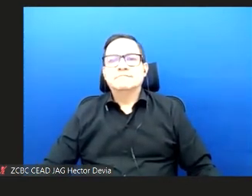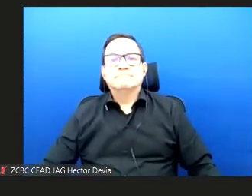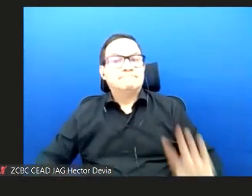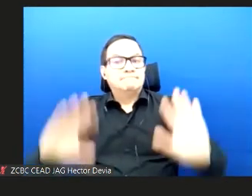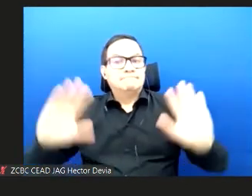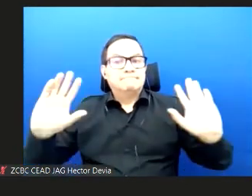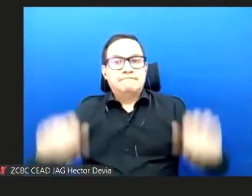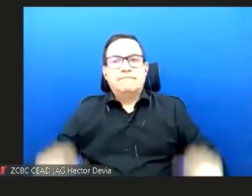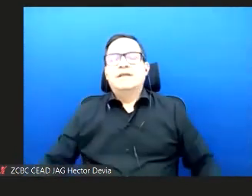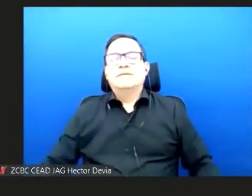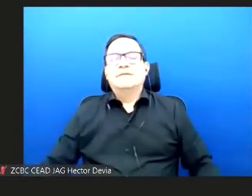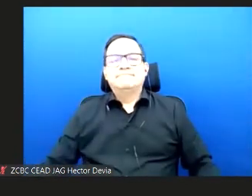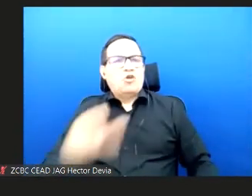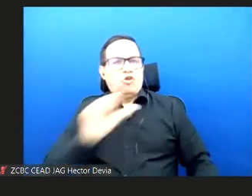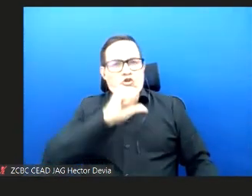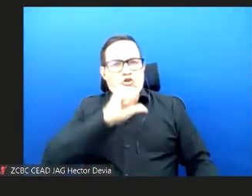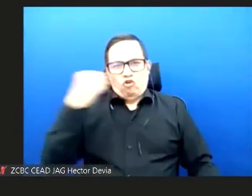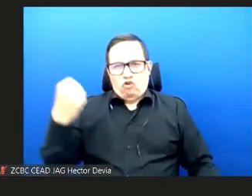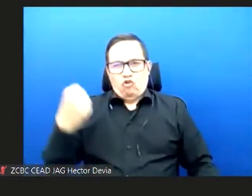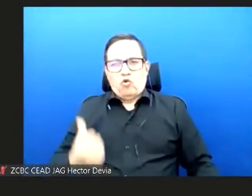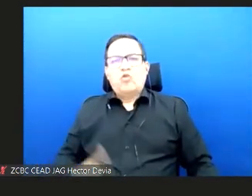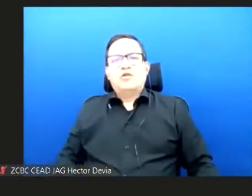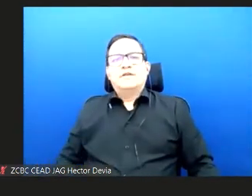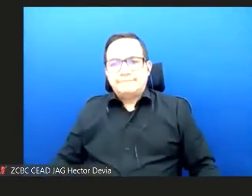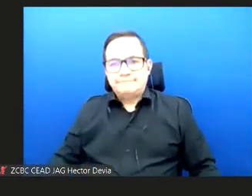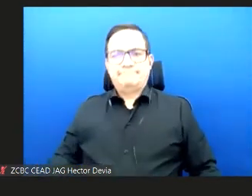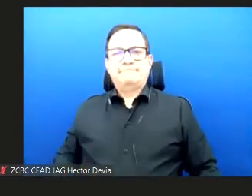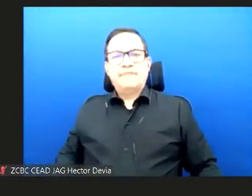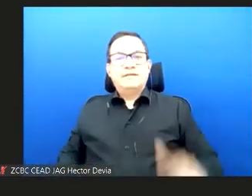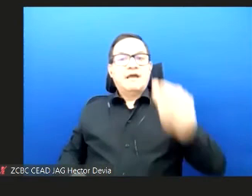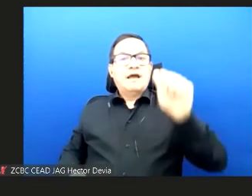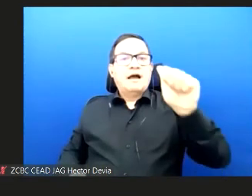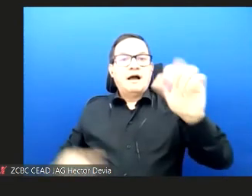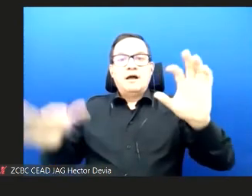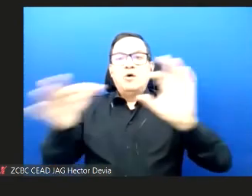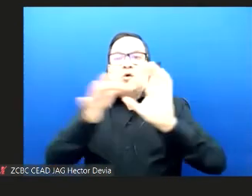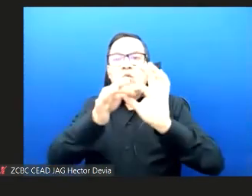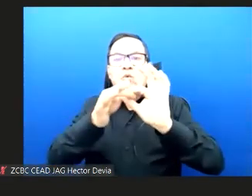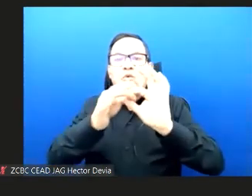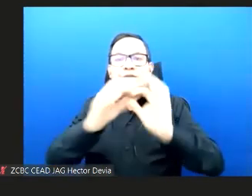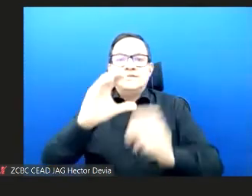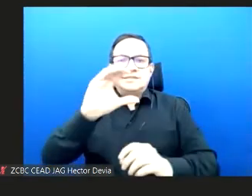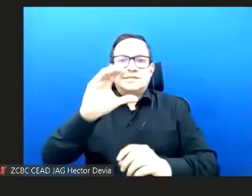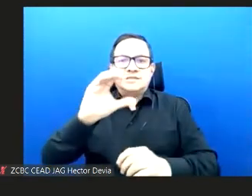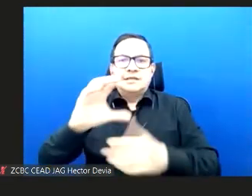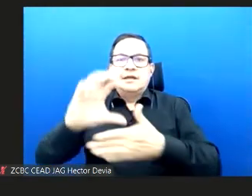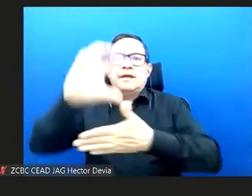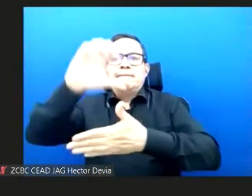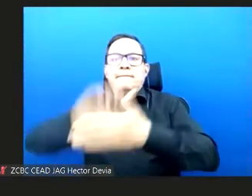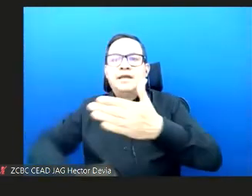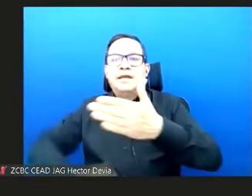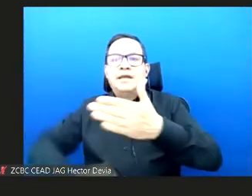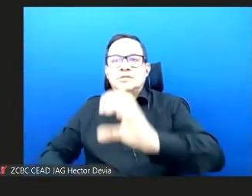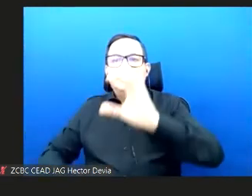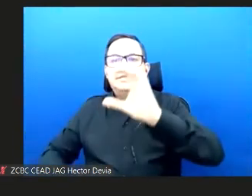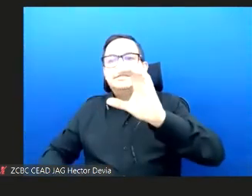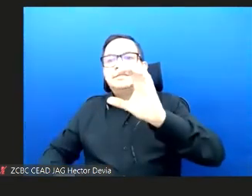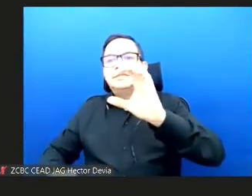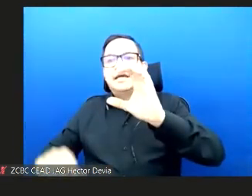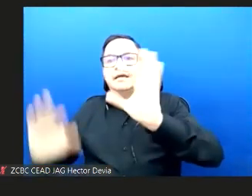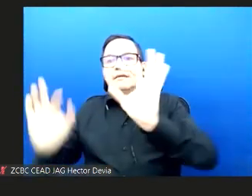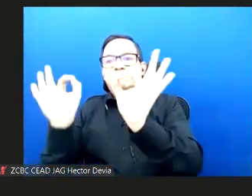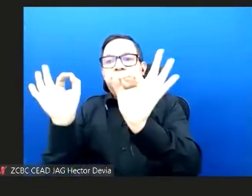Listo. Ahora vamos con nuestra segunda operación. En esta segunda operación tenemos